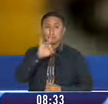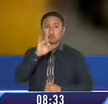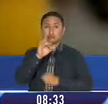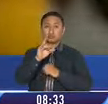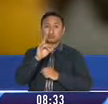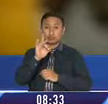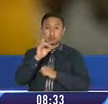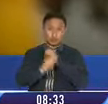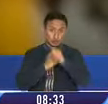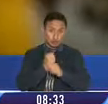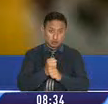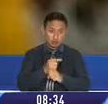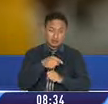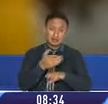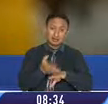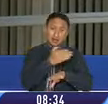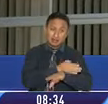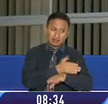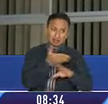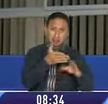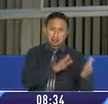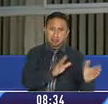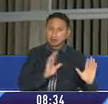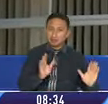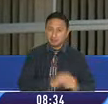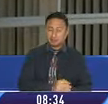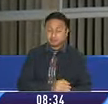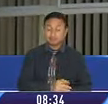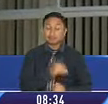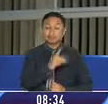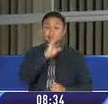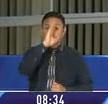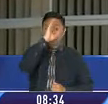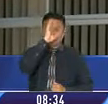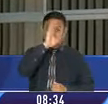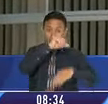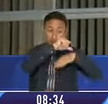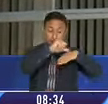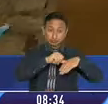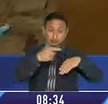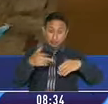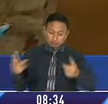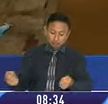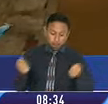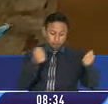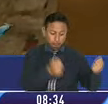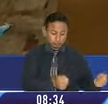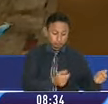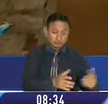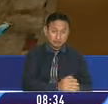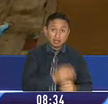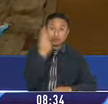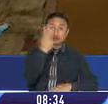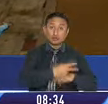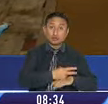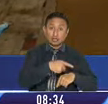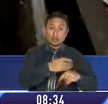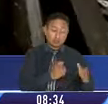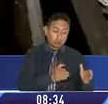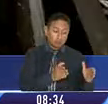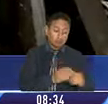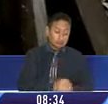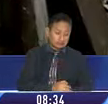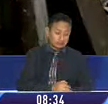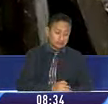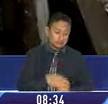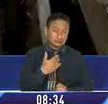aproximadamente 15 días por causa natural. Del departamento forense lo sacaron para la velación, lo velaron por 2 días y la pobreza